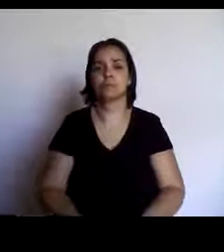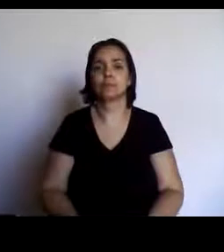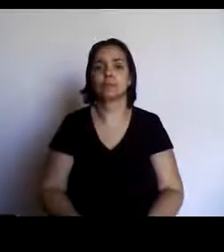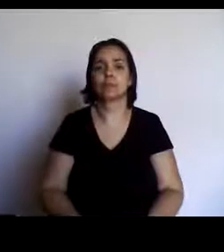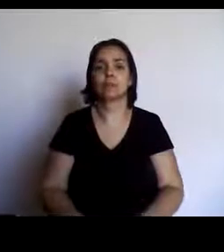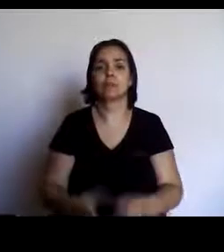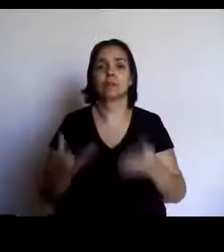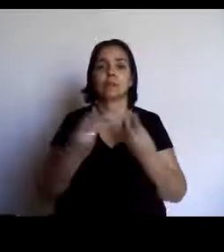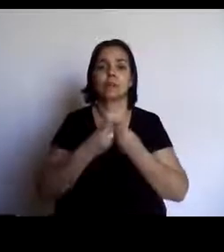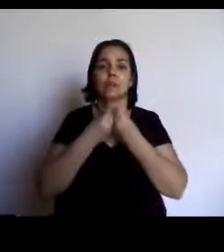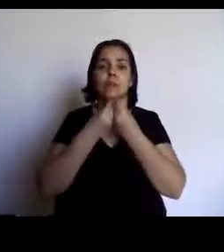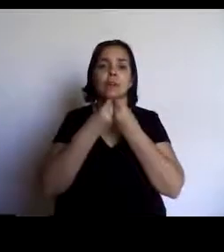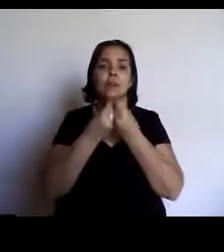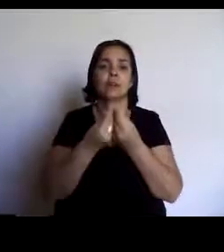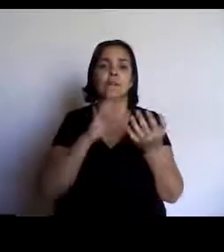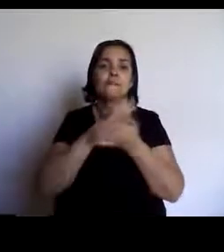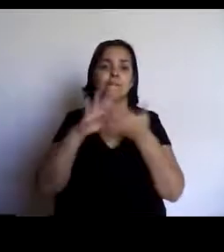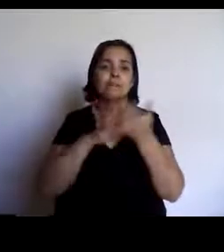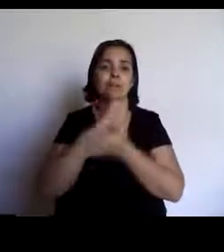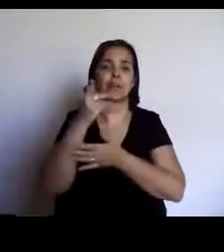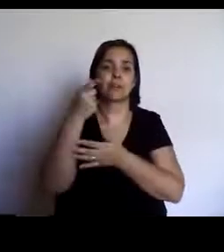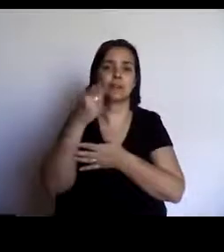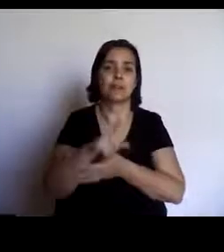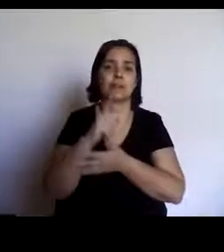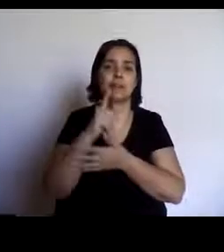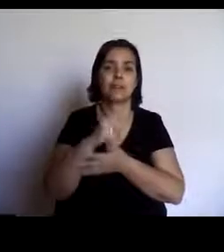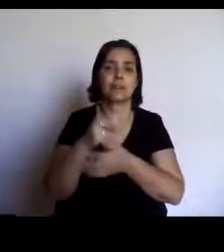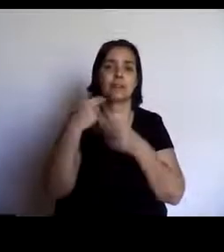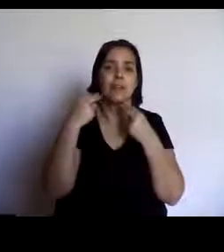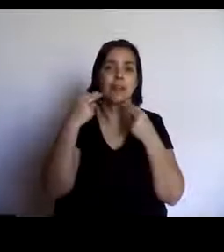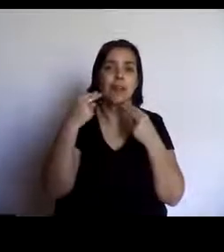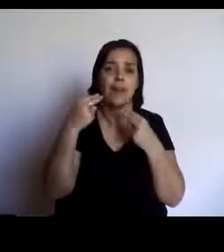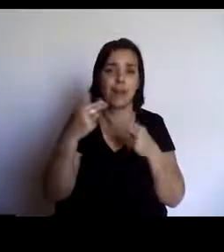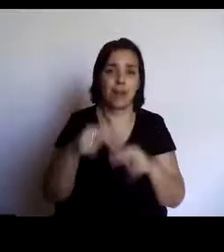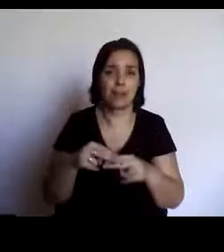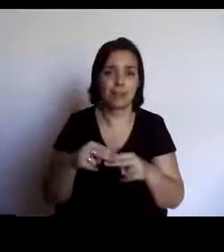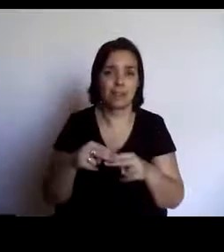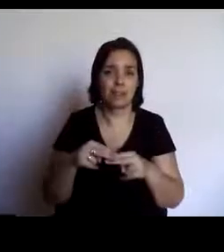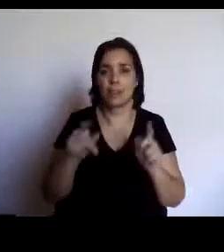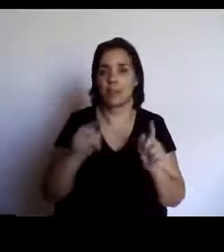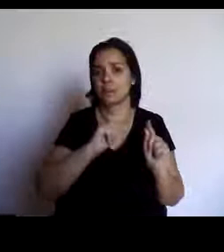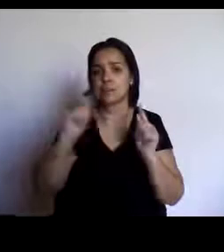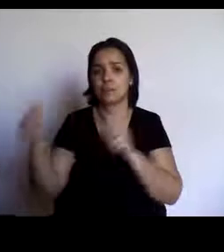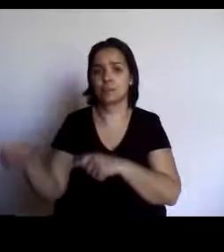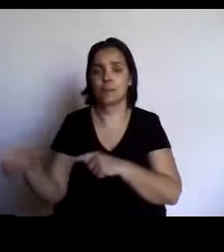Acompañamiento también hablamos de a las delegaciones extremeñas en el exterior. Bien, se trata de generar